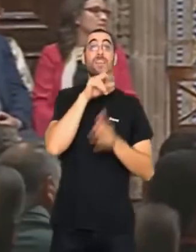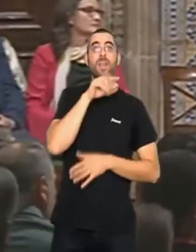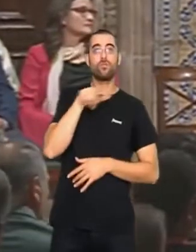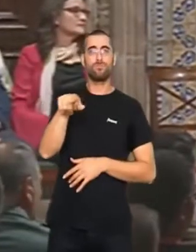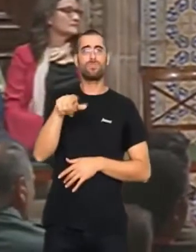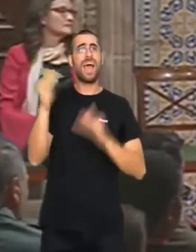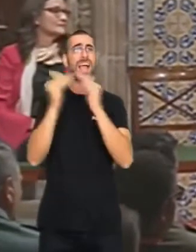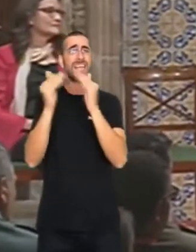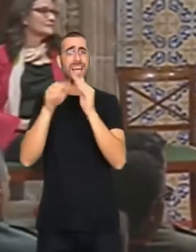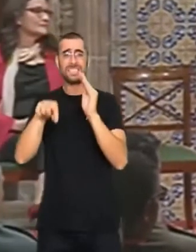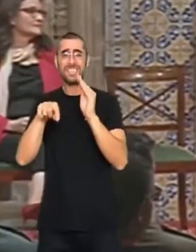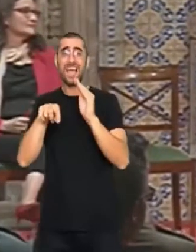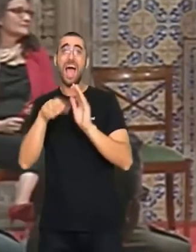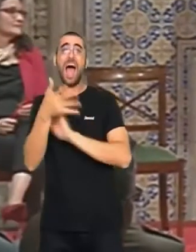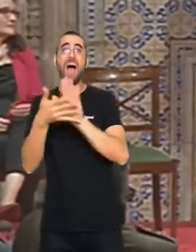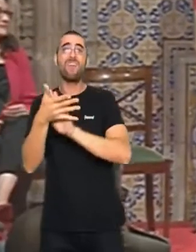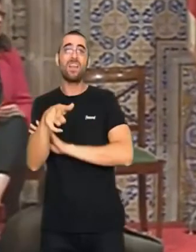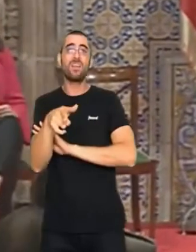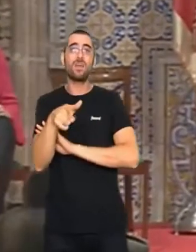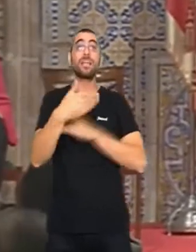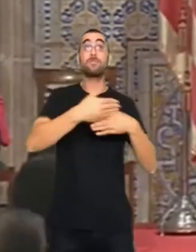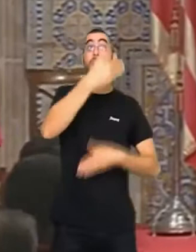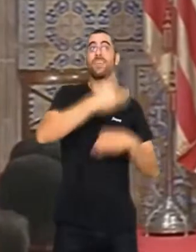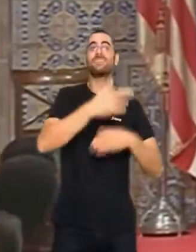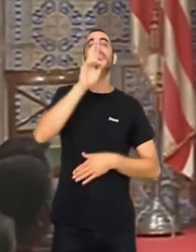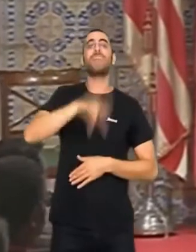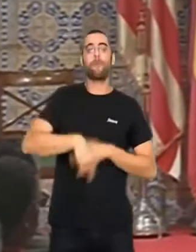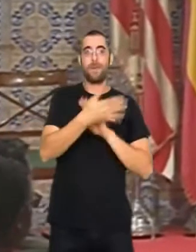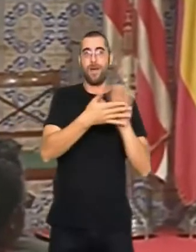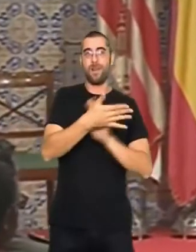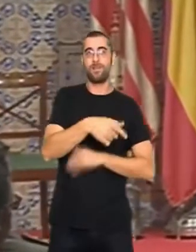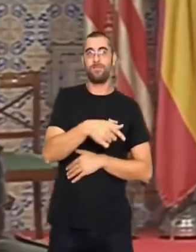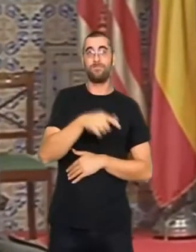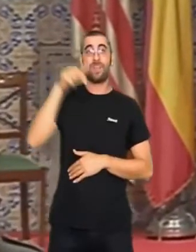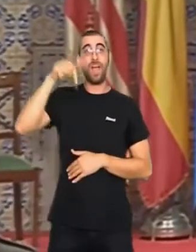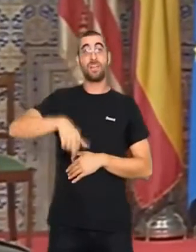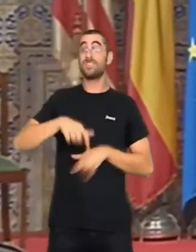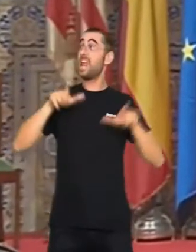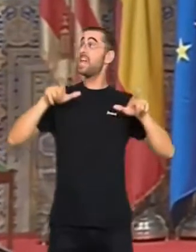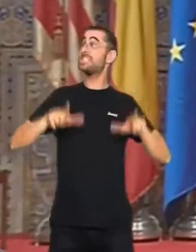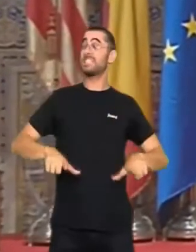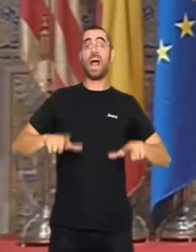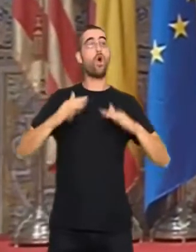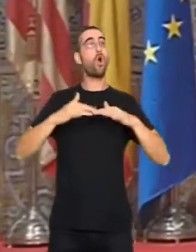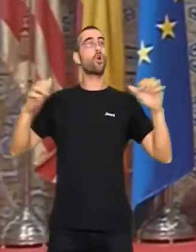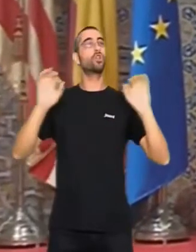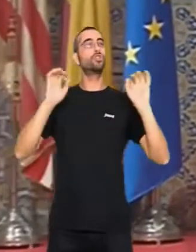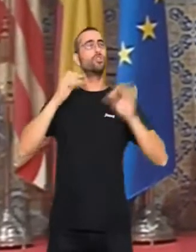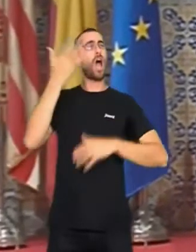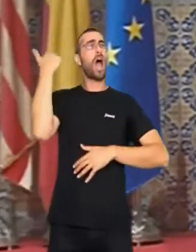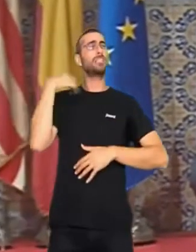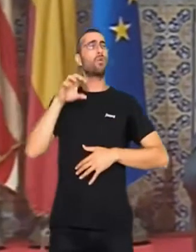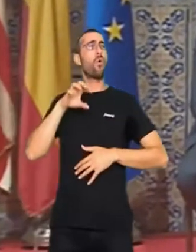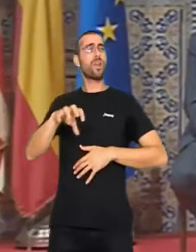parlen, les parets también. En este venerable saló de coros del antírregne de